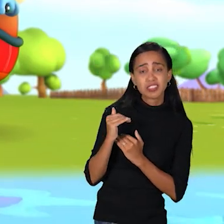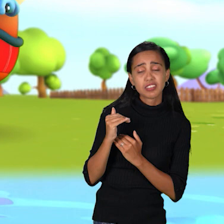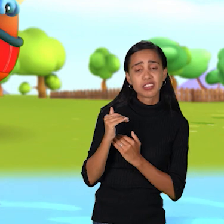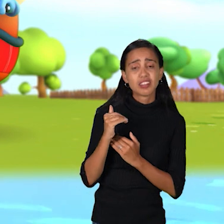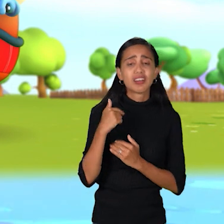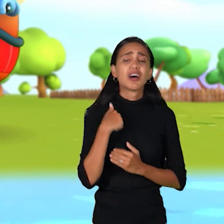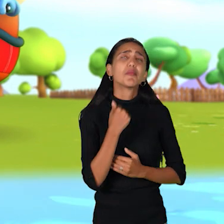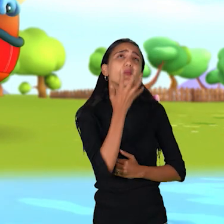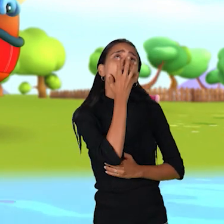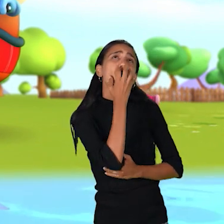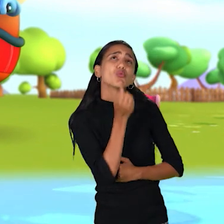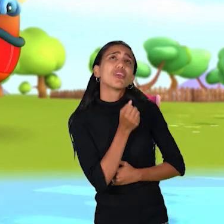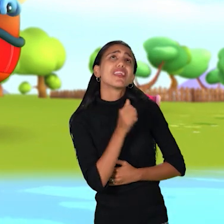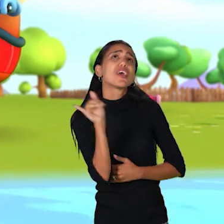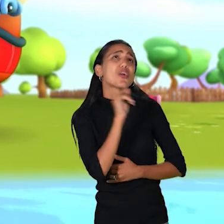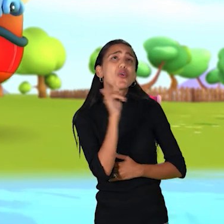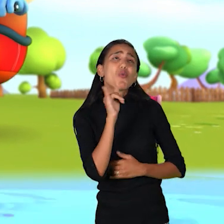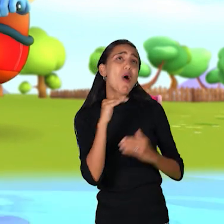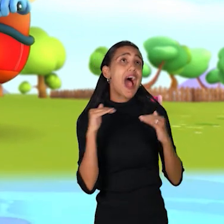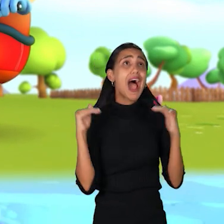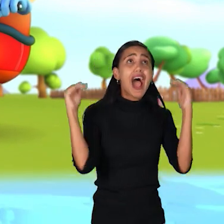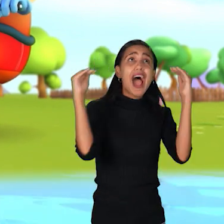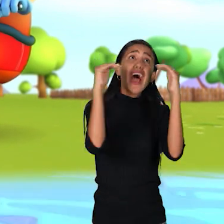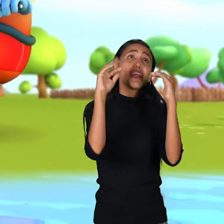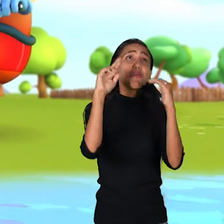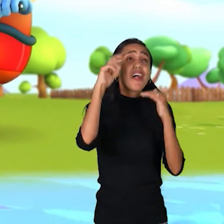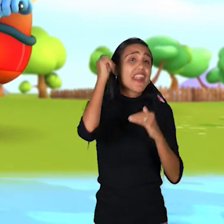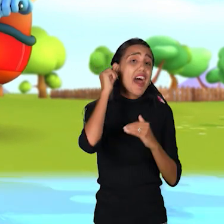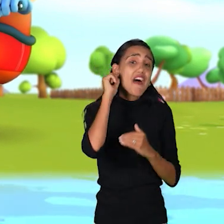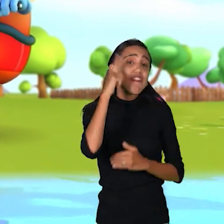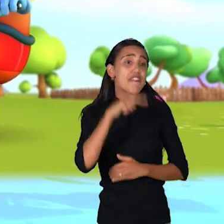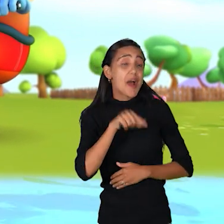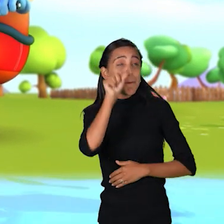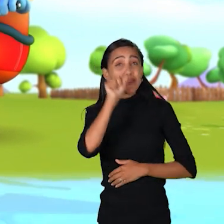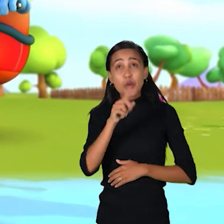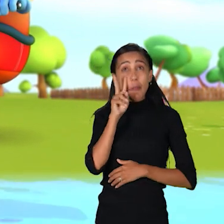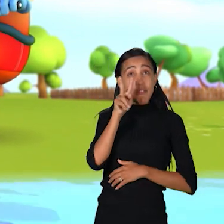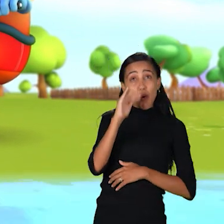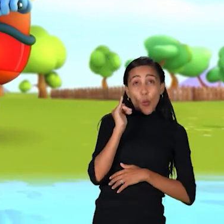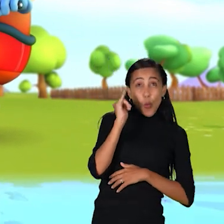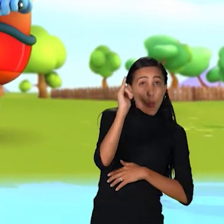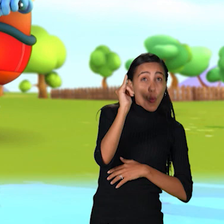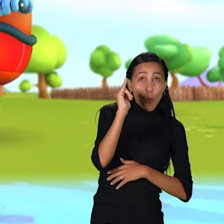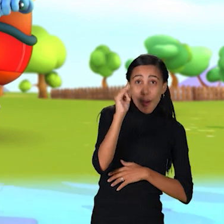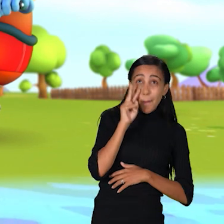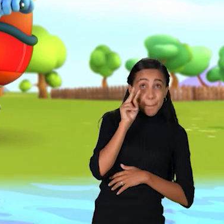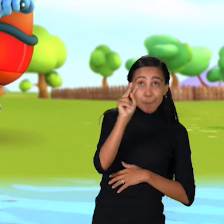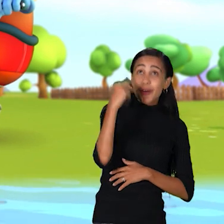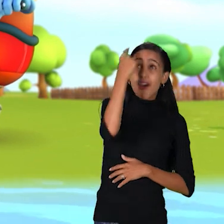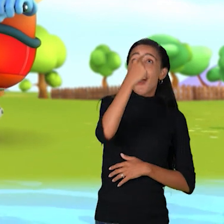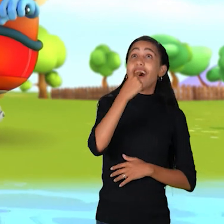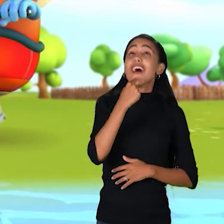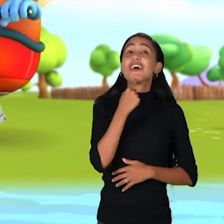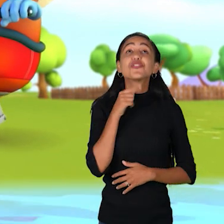A mí me gustaría ser tan alta como Rafa, para que se me viera desde muy, muy lejos.